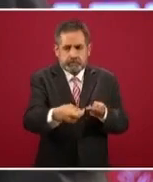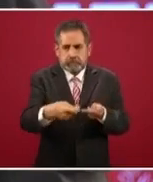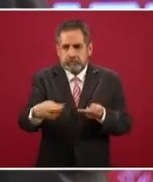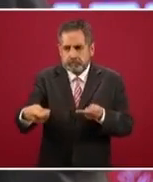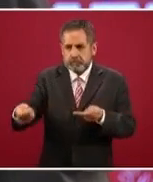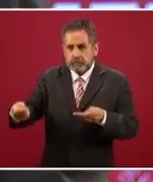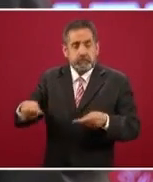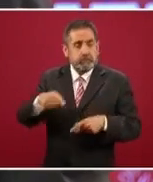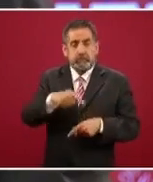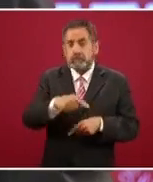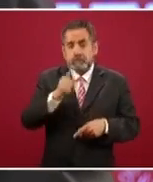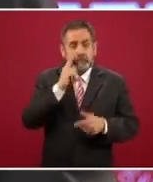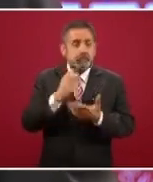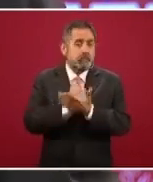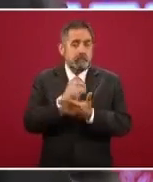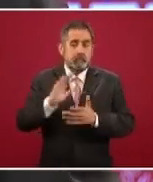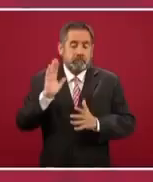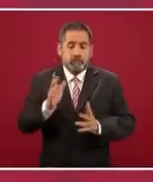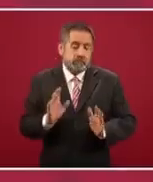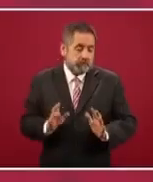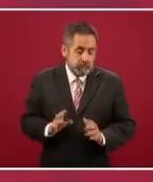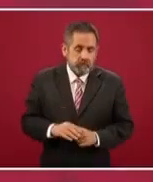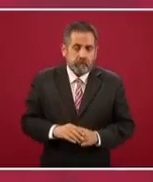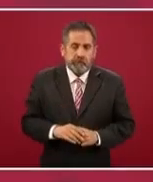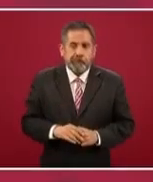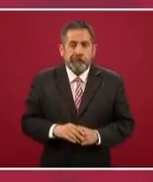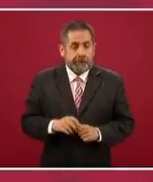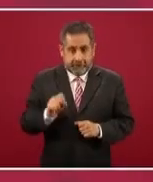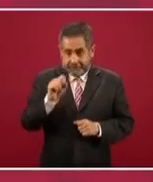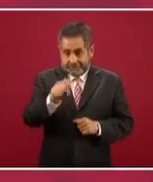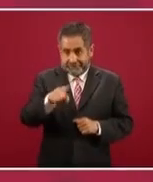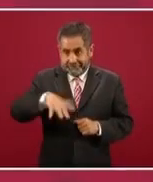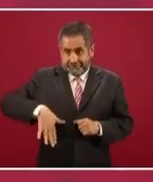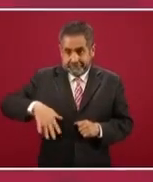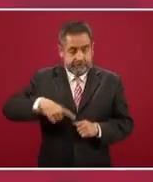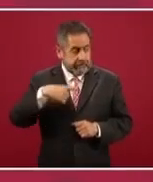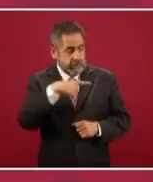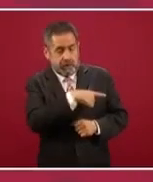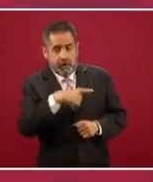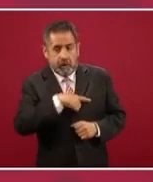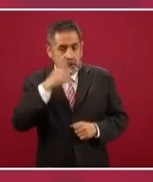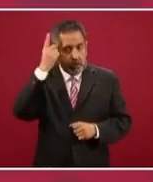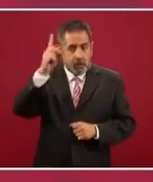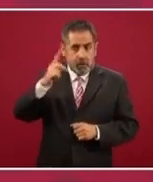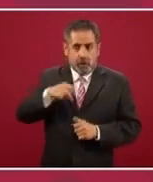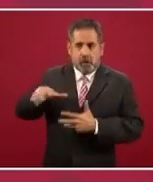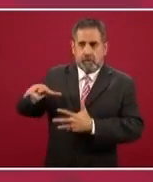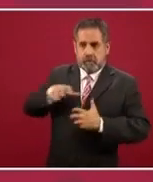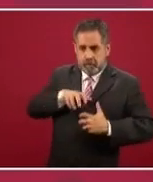boletos. Perfecto. De estos que el empresario